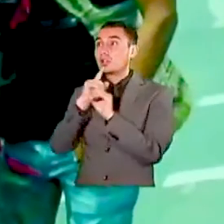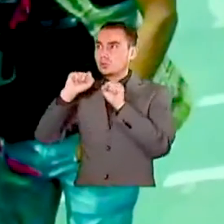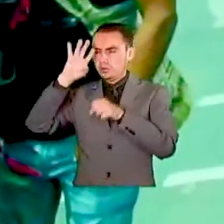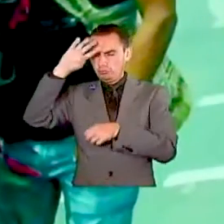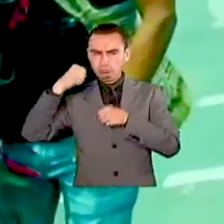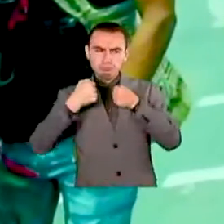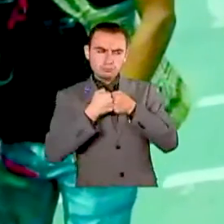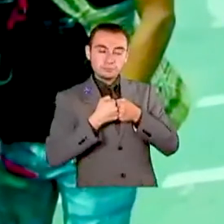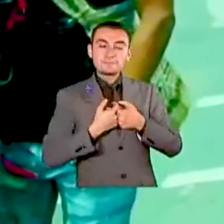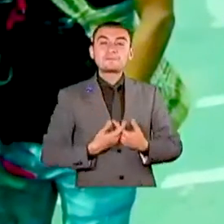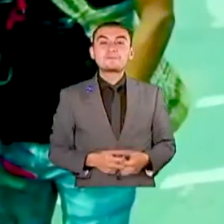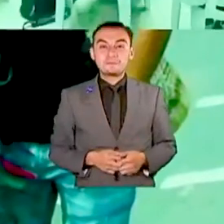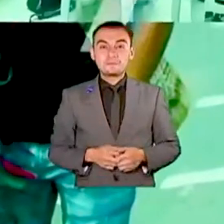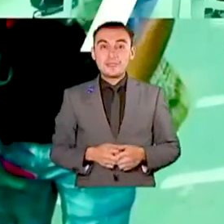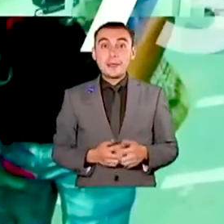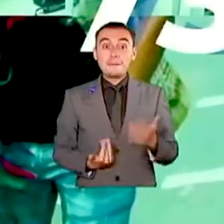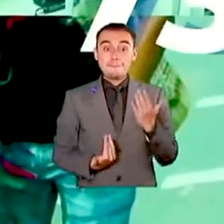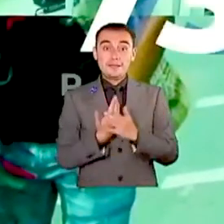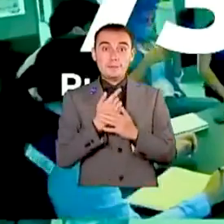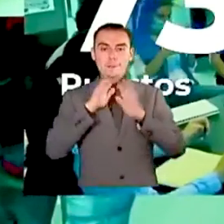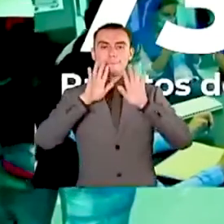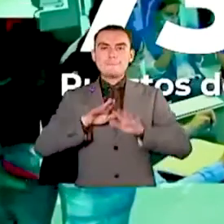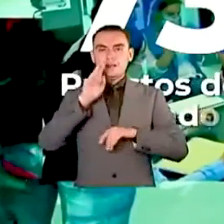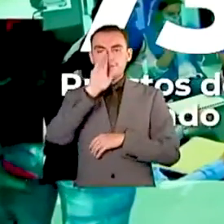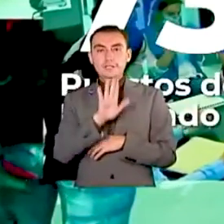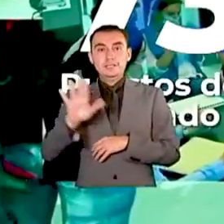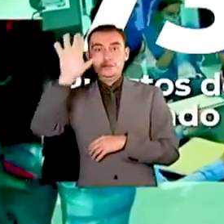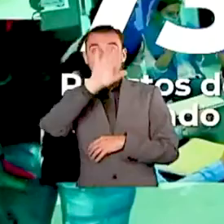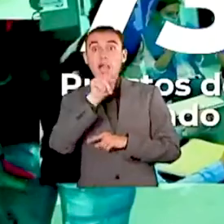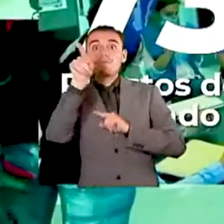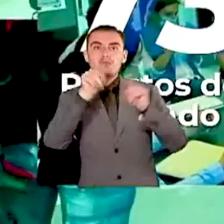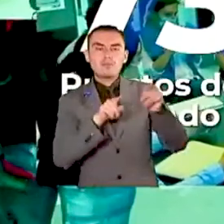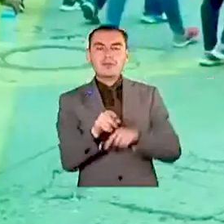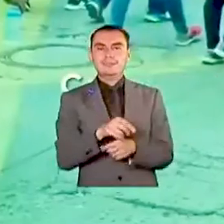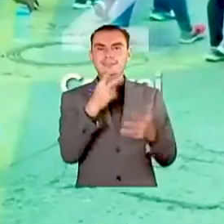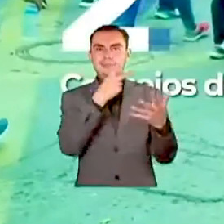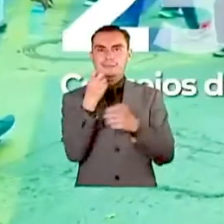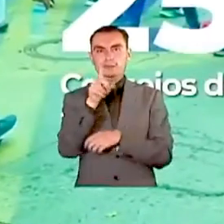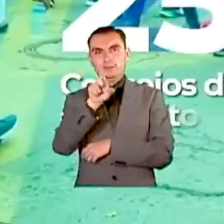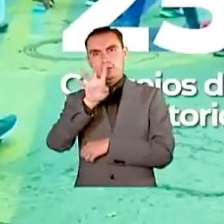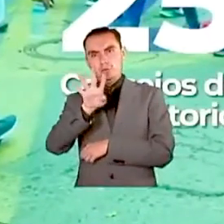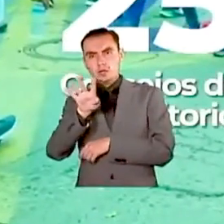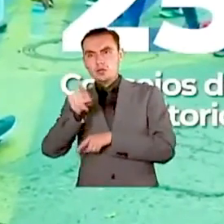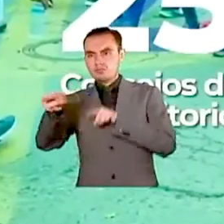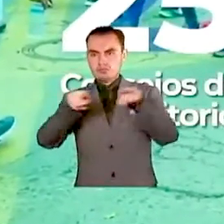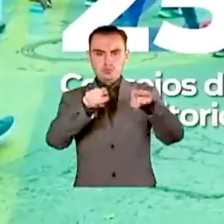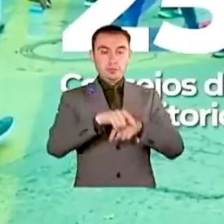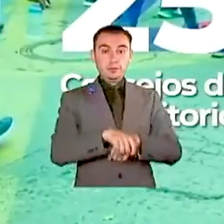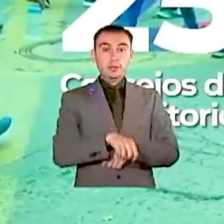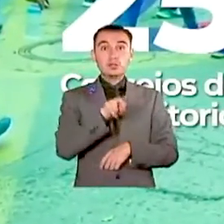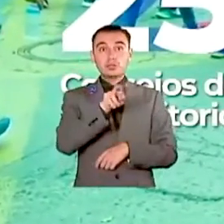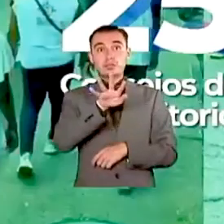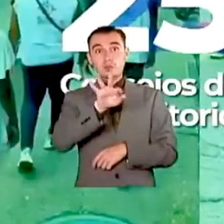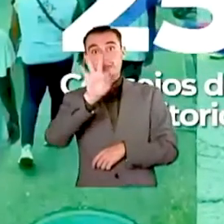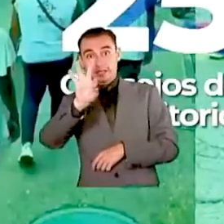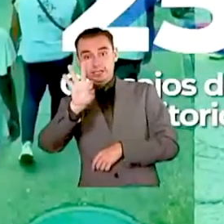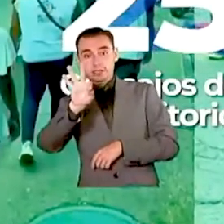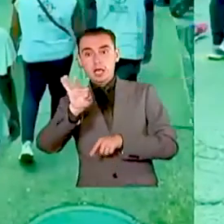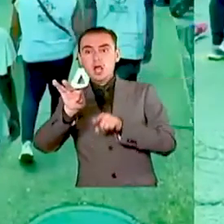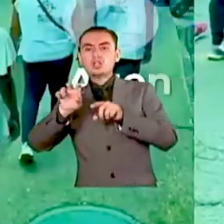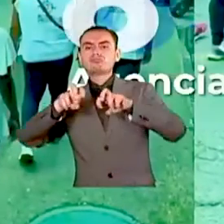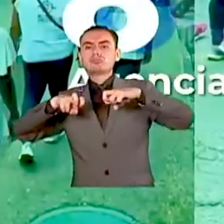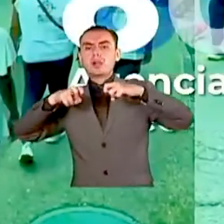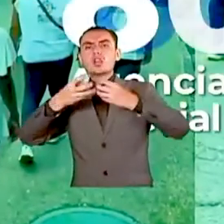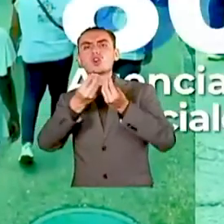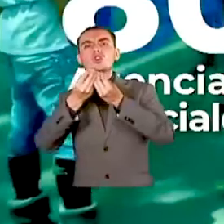internacionales. Acompañamos el paro nacional en 734 puestos de mando unificado, 253 consejos de seguridad en